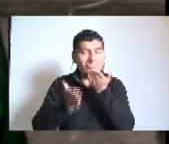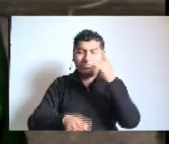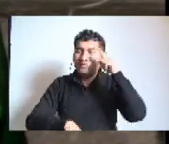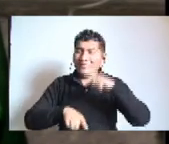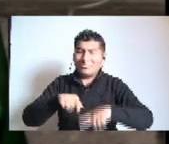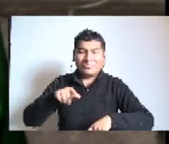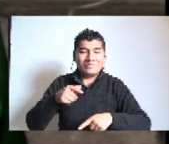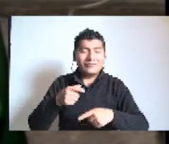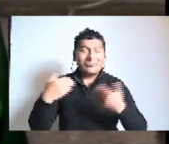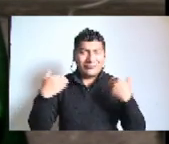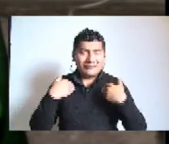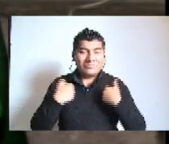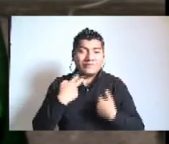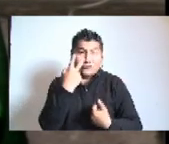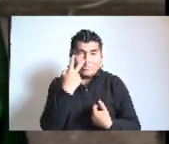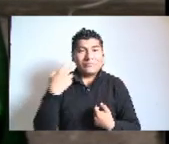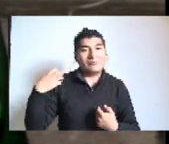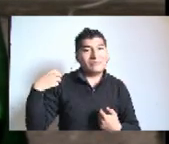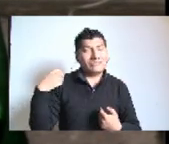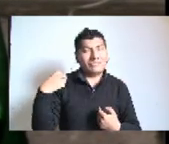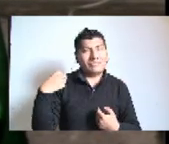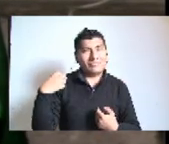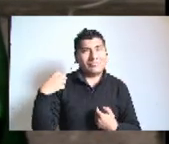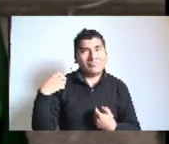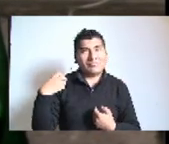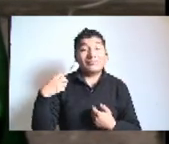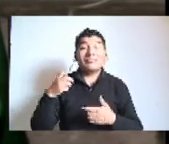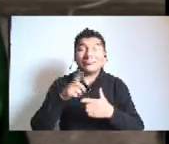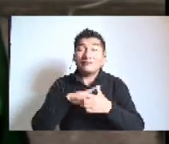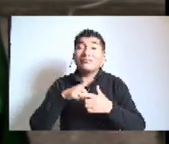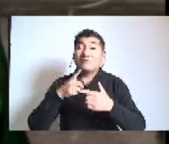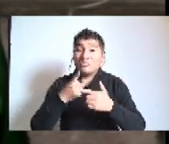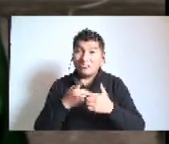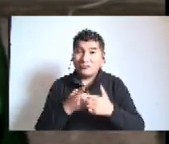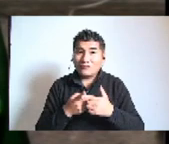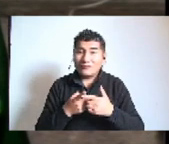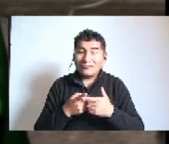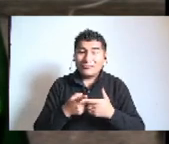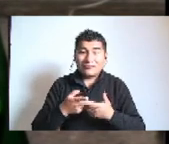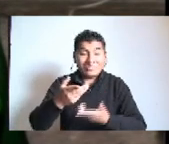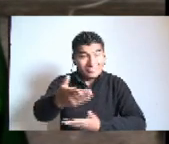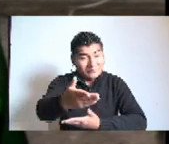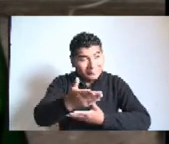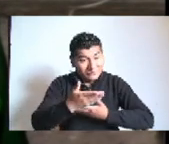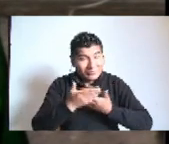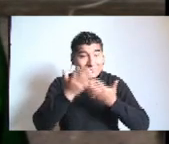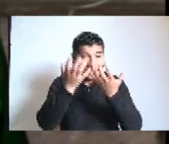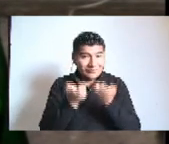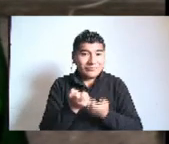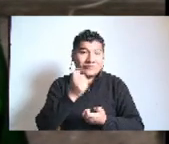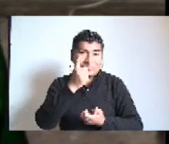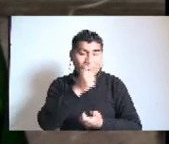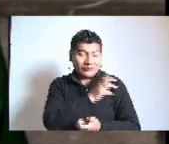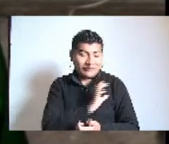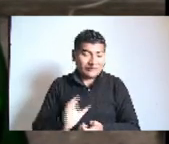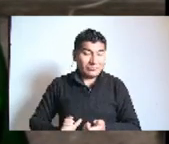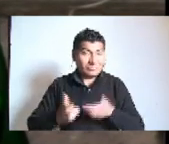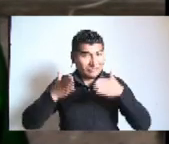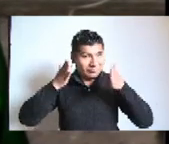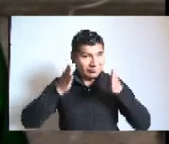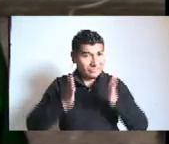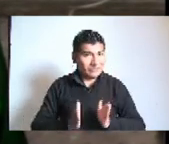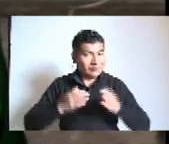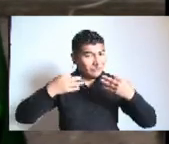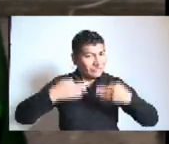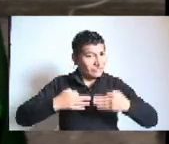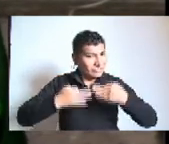servir a dos amos. Está, por lo tanto, invitando al que quiere ser un cristiano, al